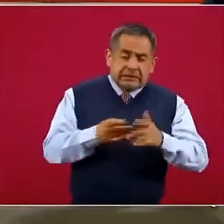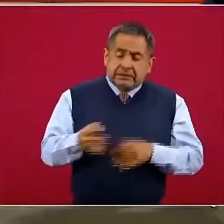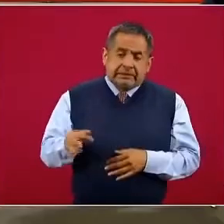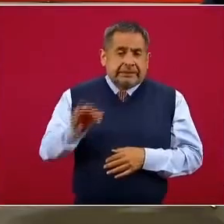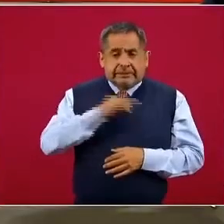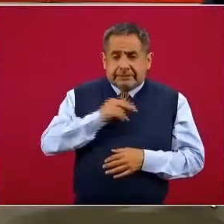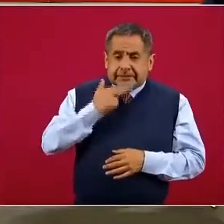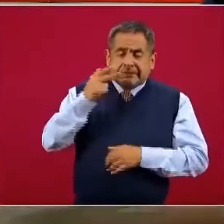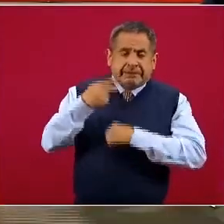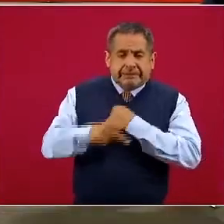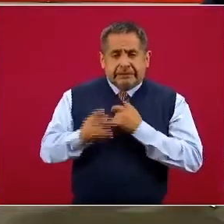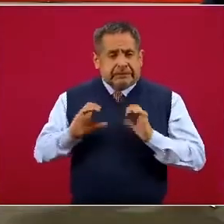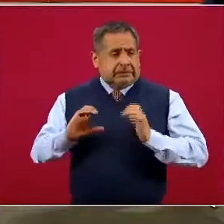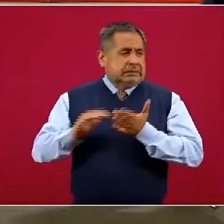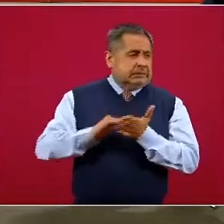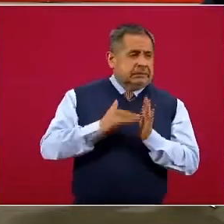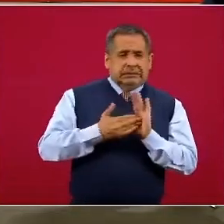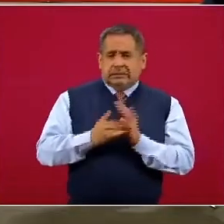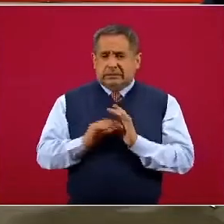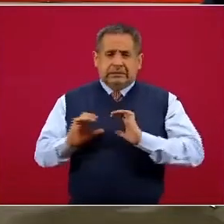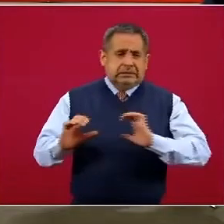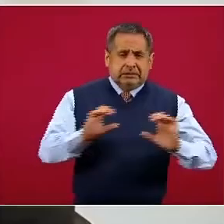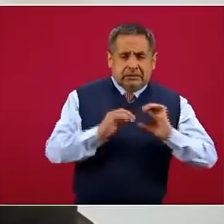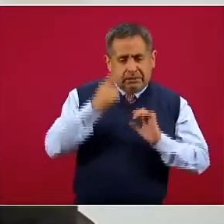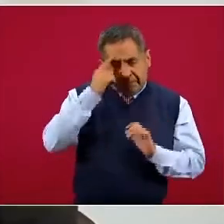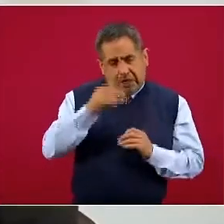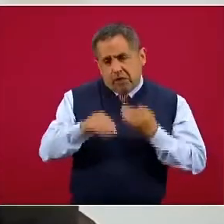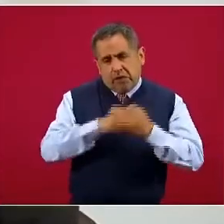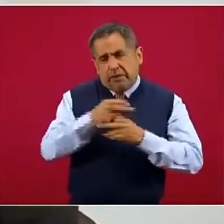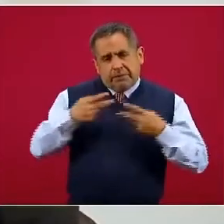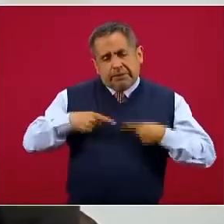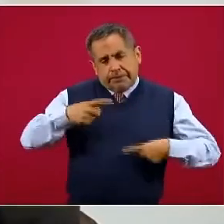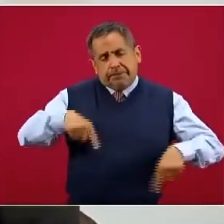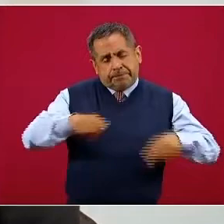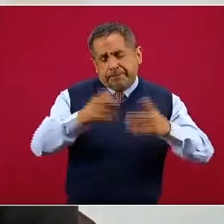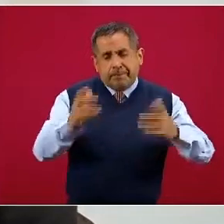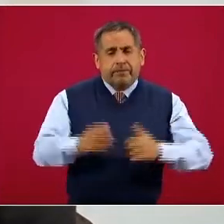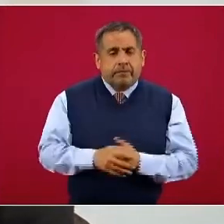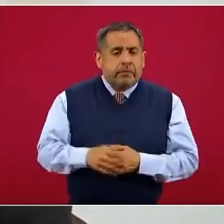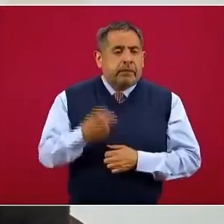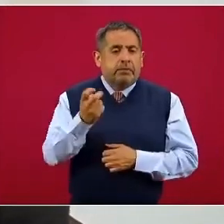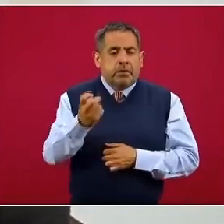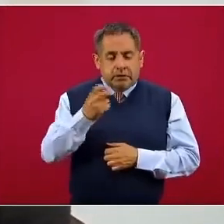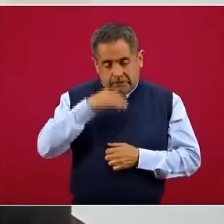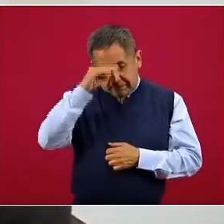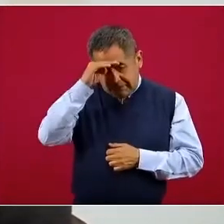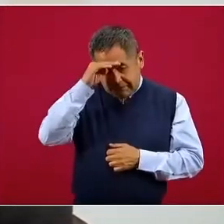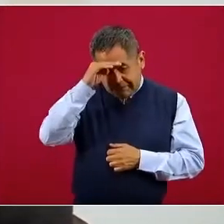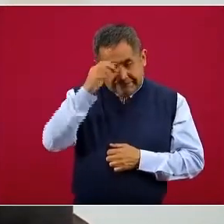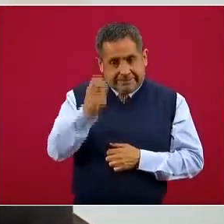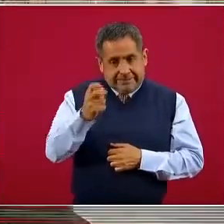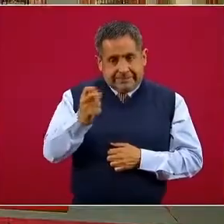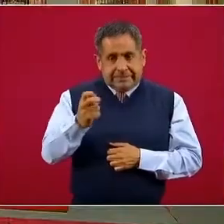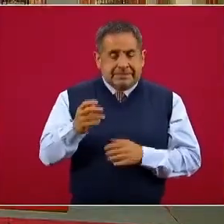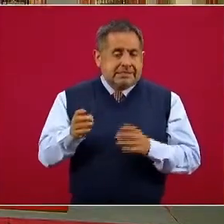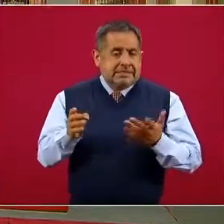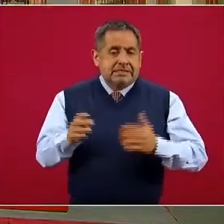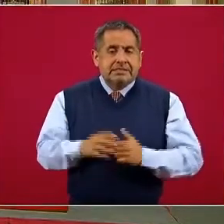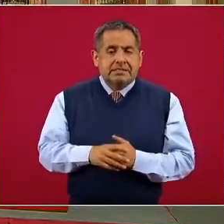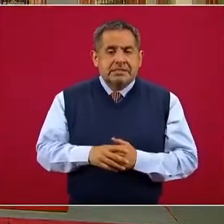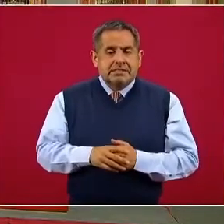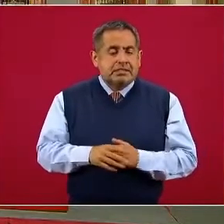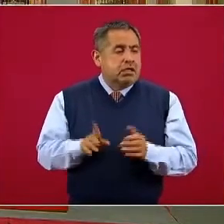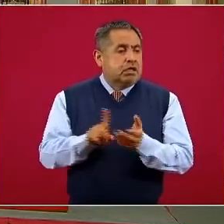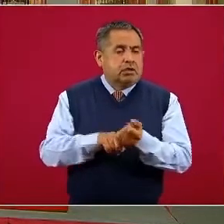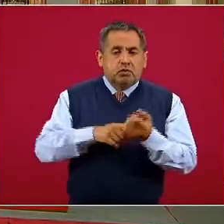ello ha implicado para todos ustedes. Y es por eso que